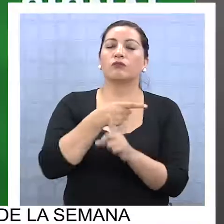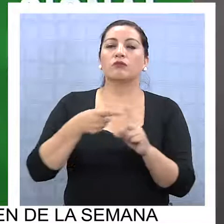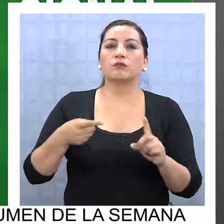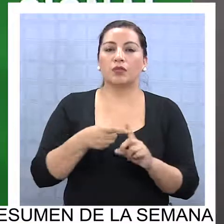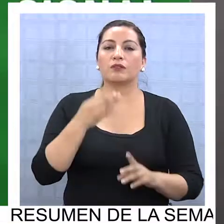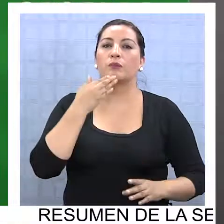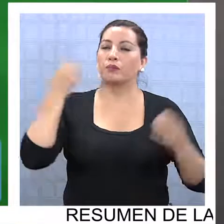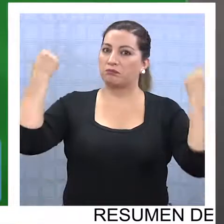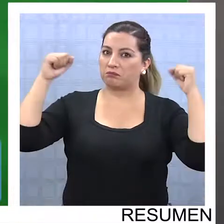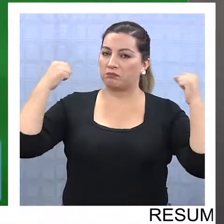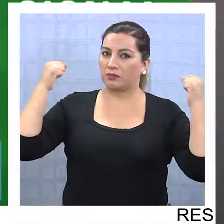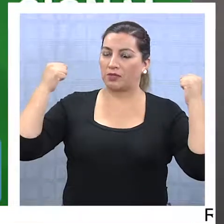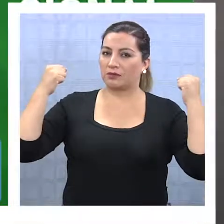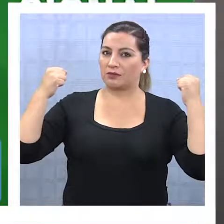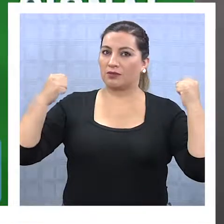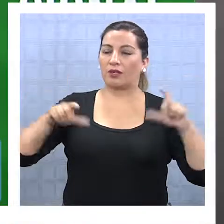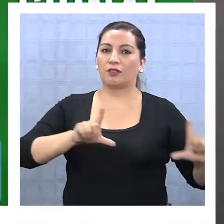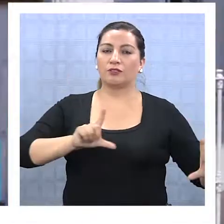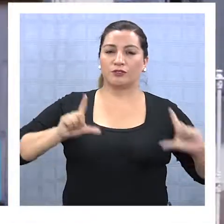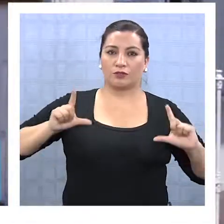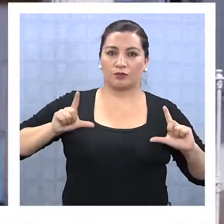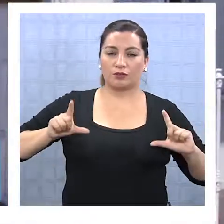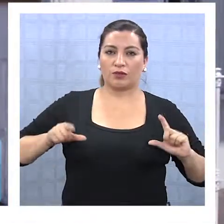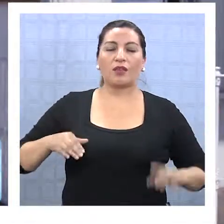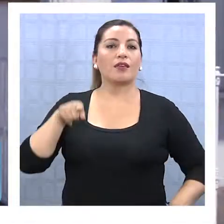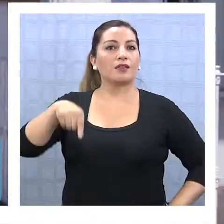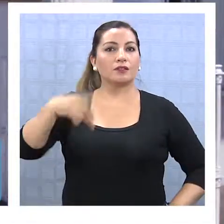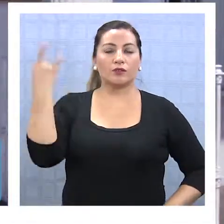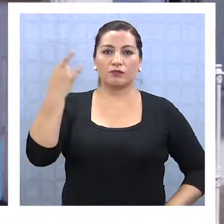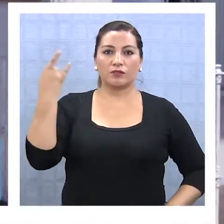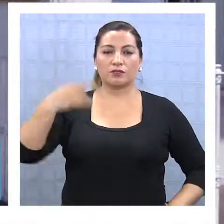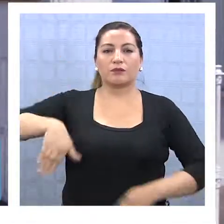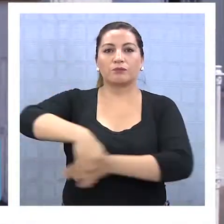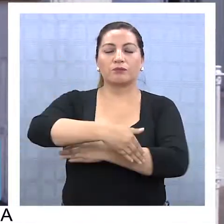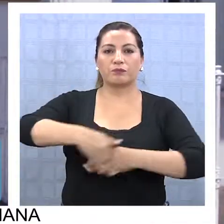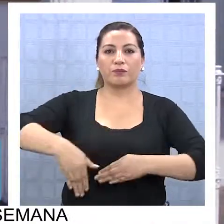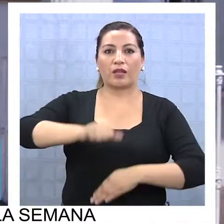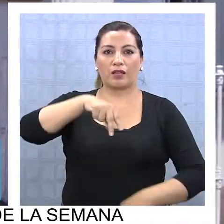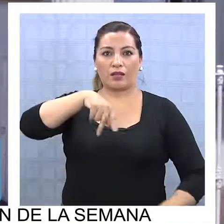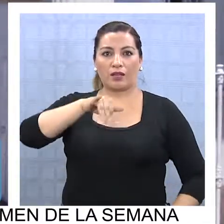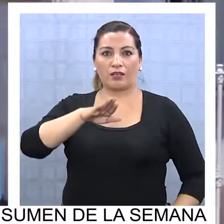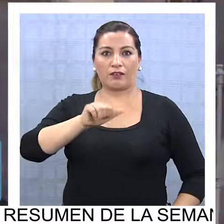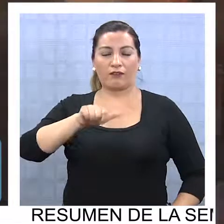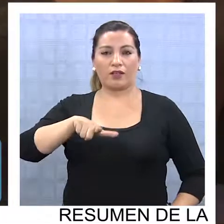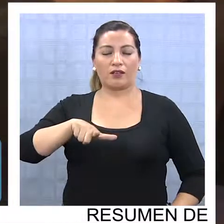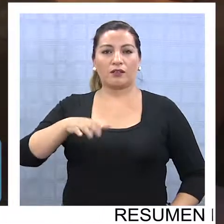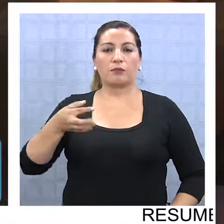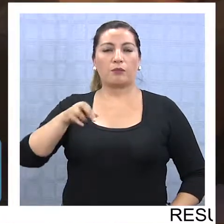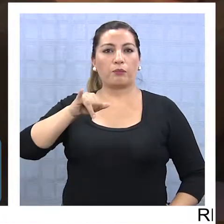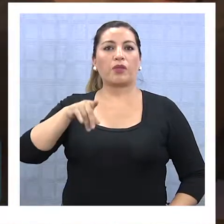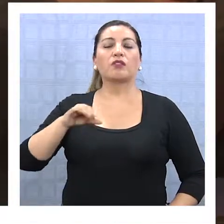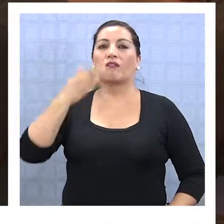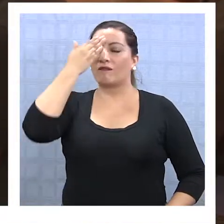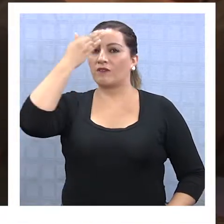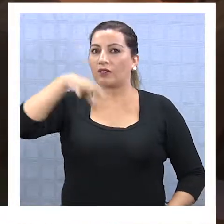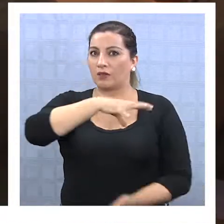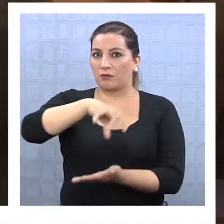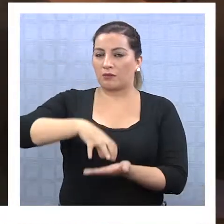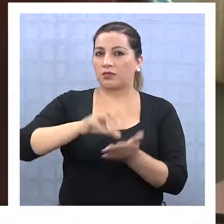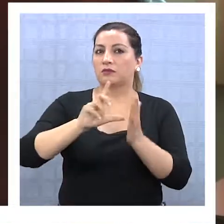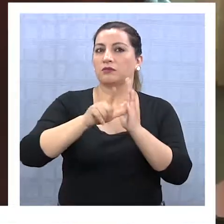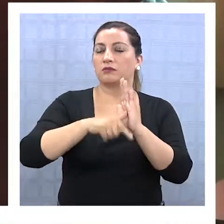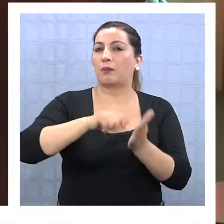incluyendo práctica y proceso de título. Esta universidad está ubicada en Aníbal Pinto frente a Plaza Prat y estará